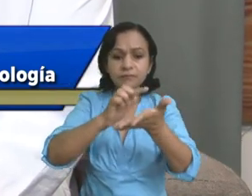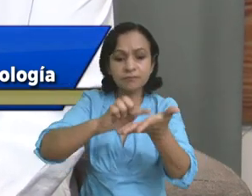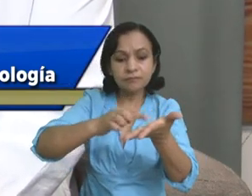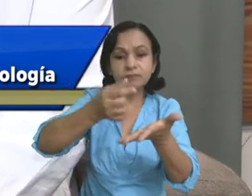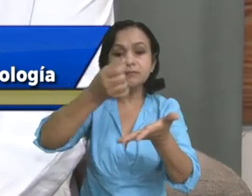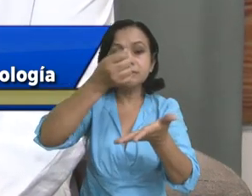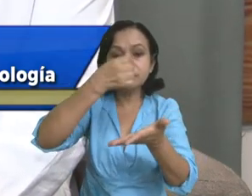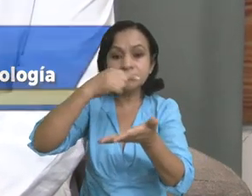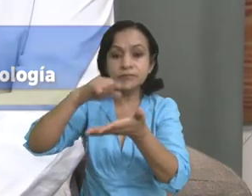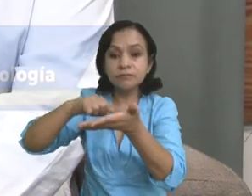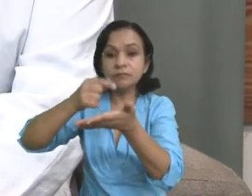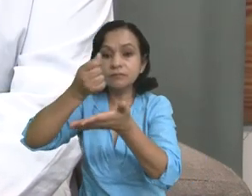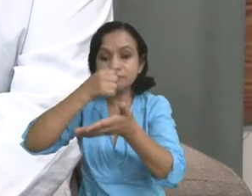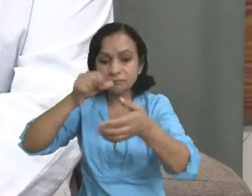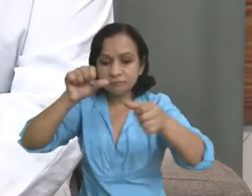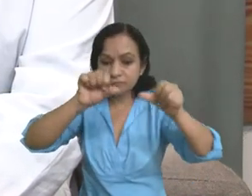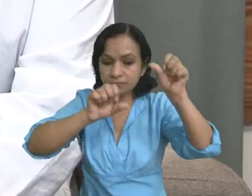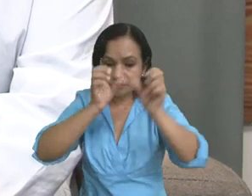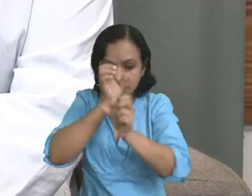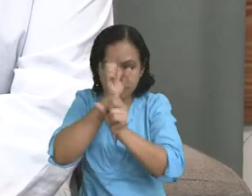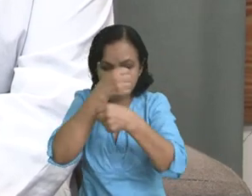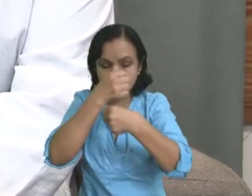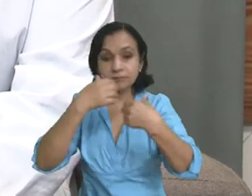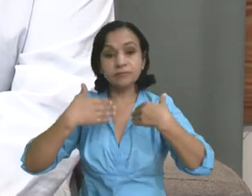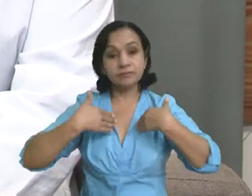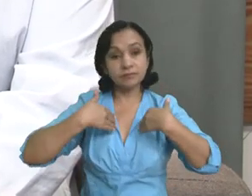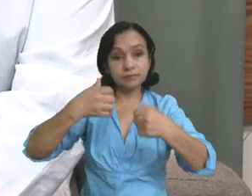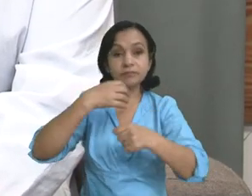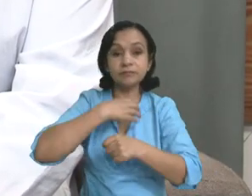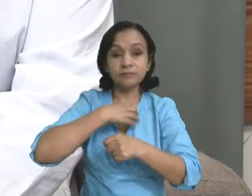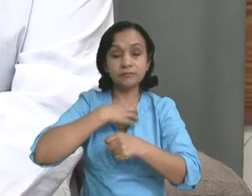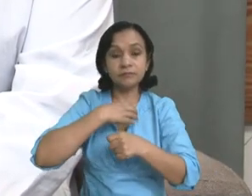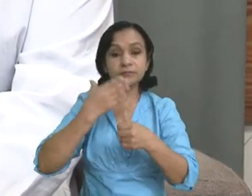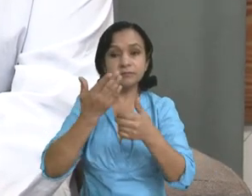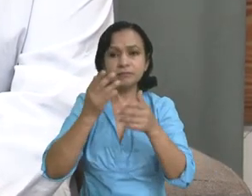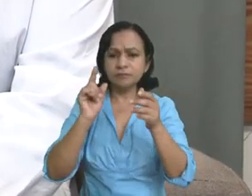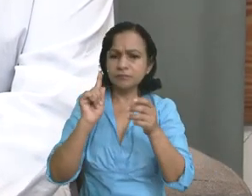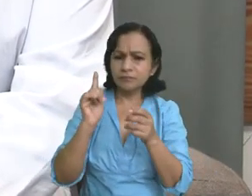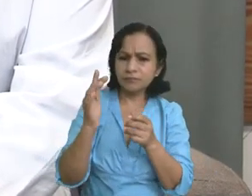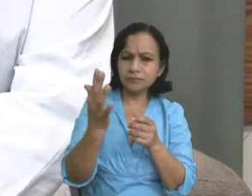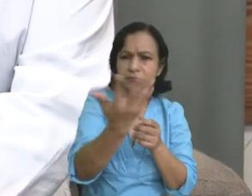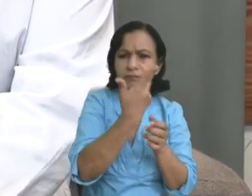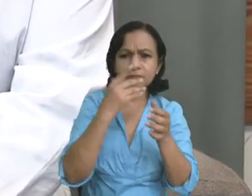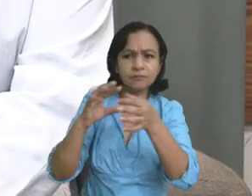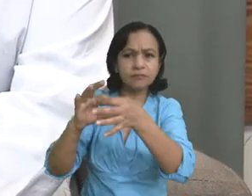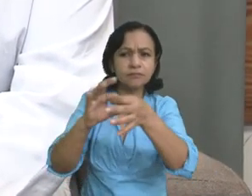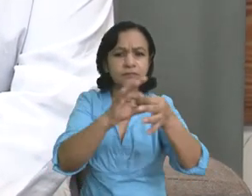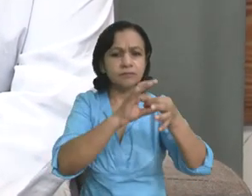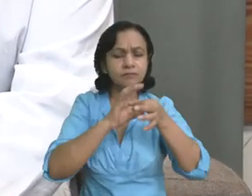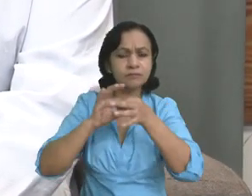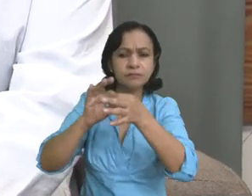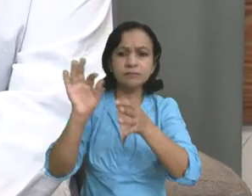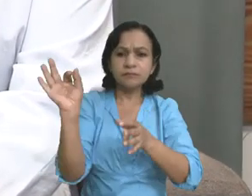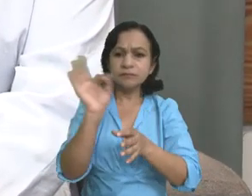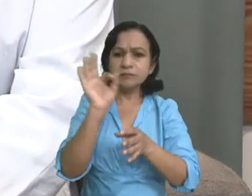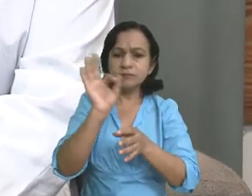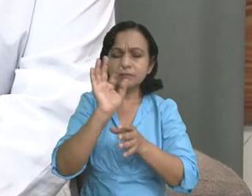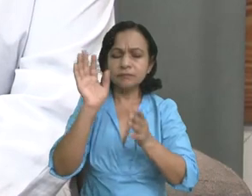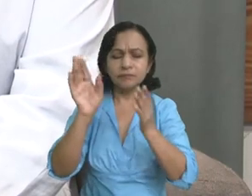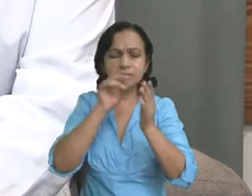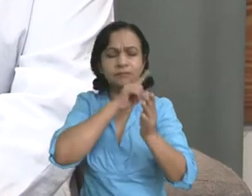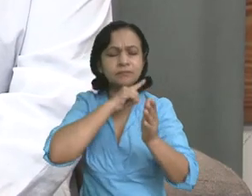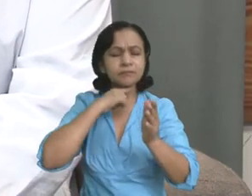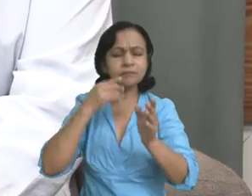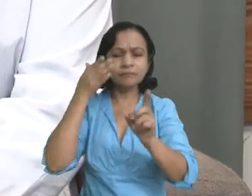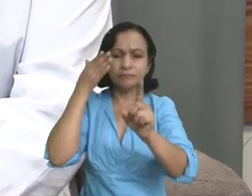tecnológica de conjunto con nuestros sistemas de salud de una manera muy integrada, porque es la manera más fehaciente de obtener